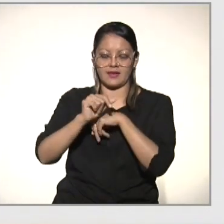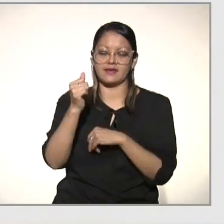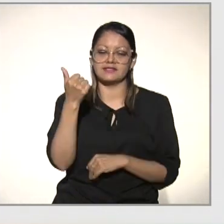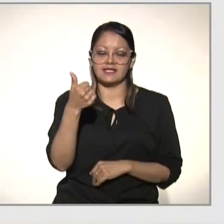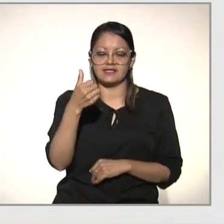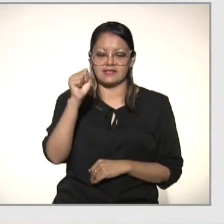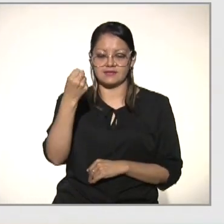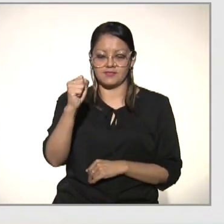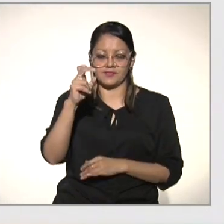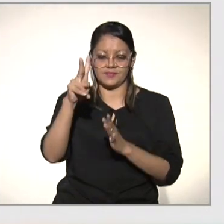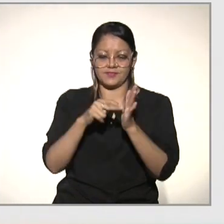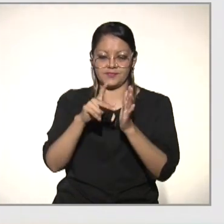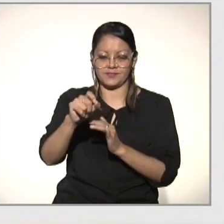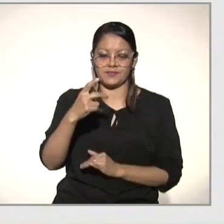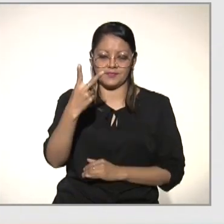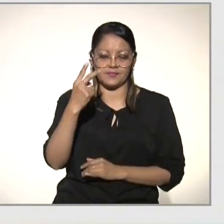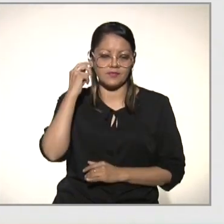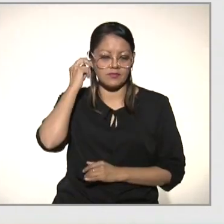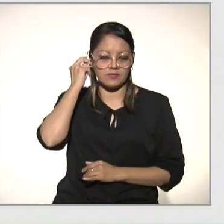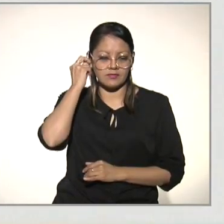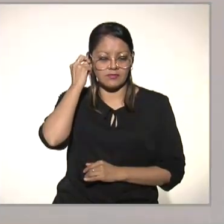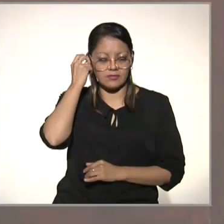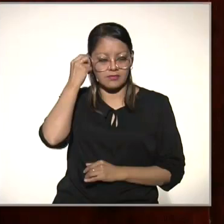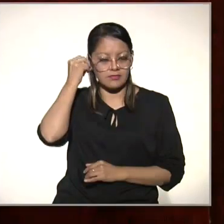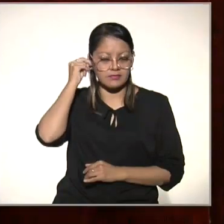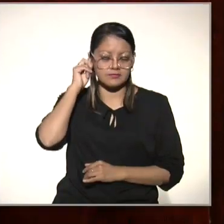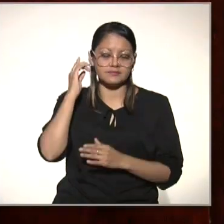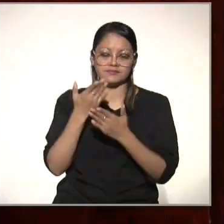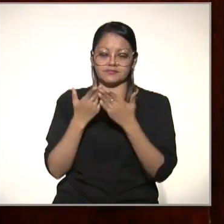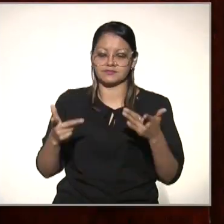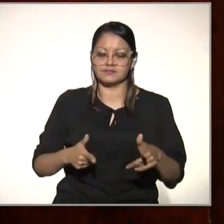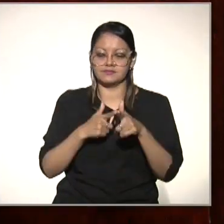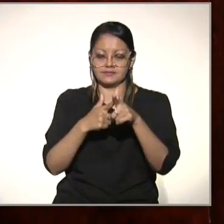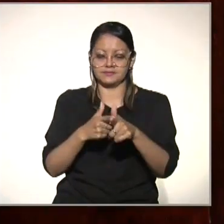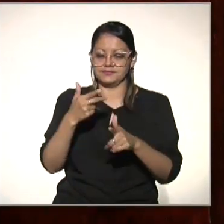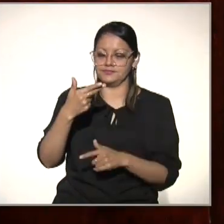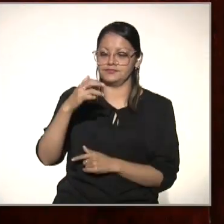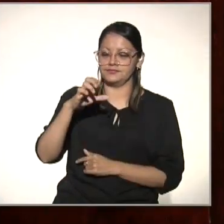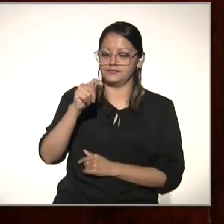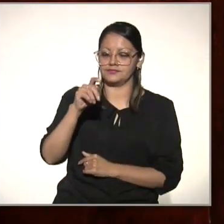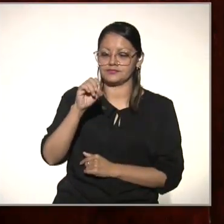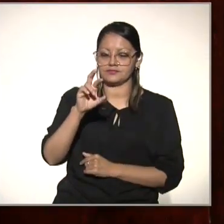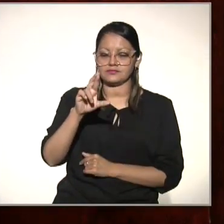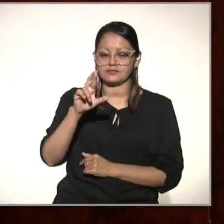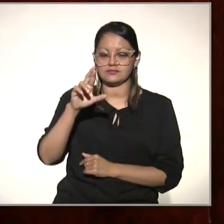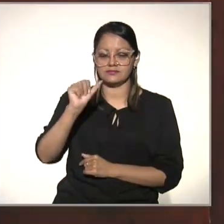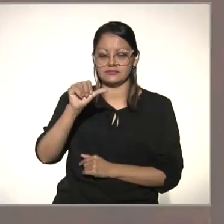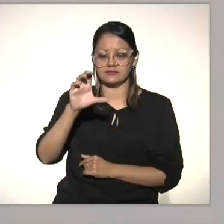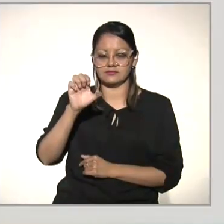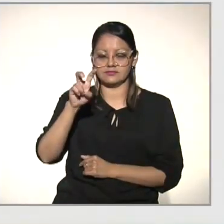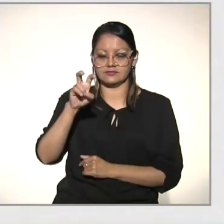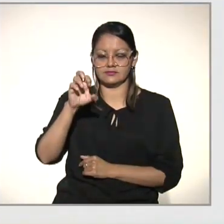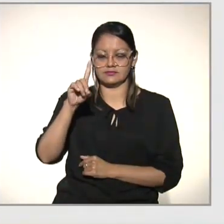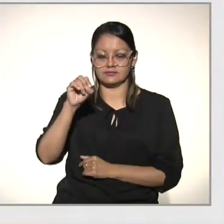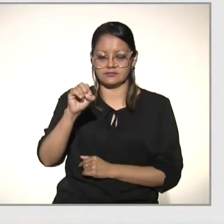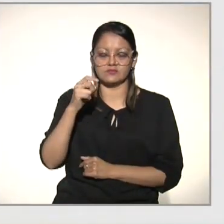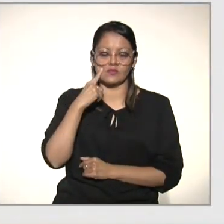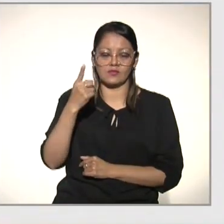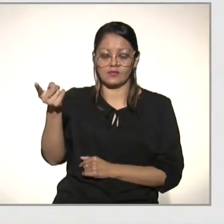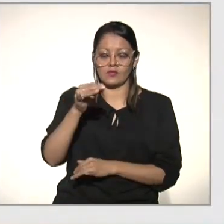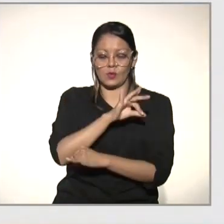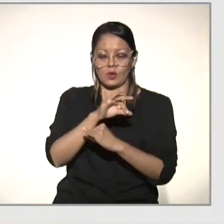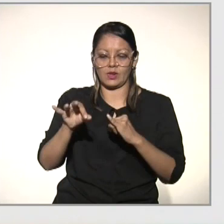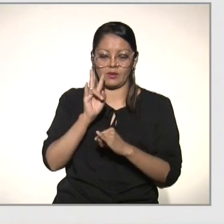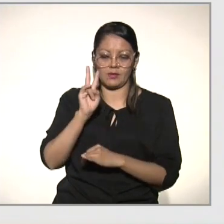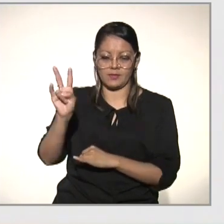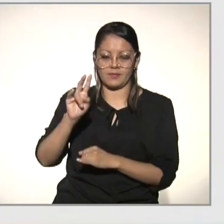del 2022. Continúo con Héctor Javier Acevedo. Él fue visto por última vez en